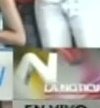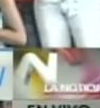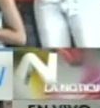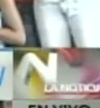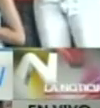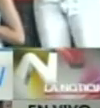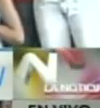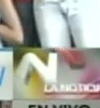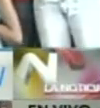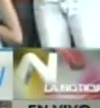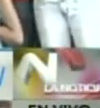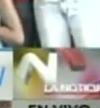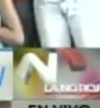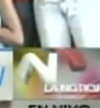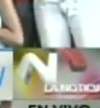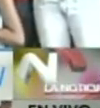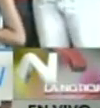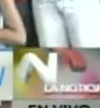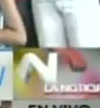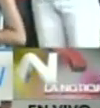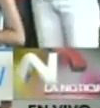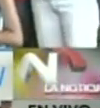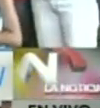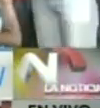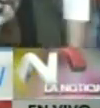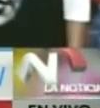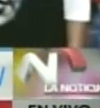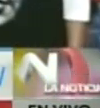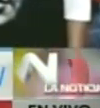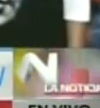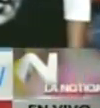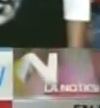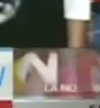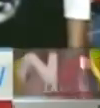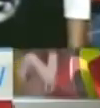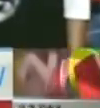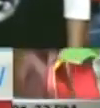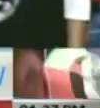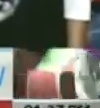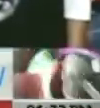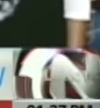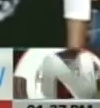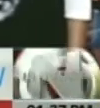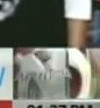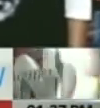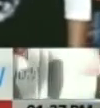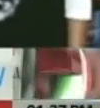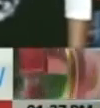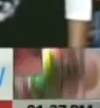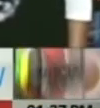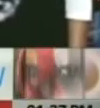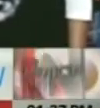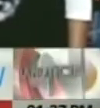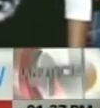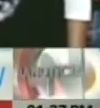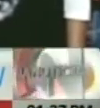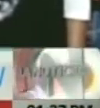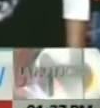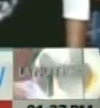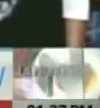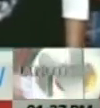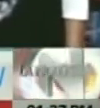imperiales, aumentando cada vez más la posibilidad de una intervención extranjera en nuestro país, ya sea impulsada por